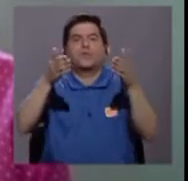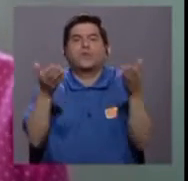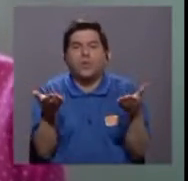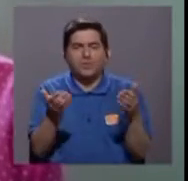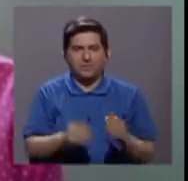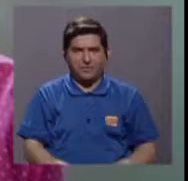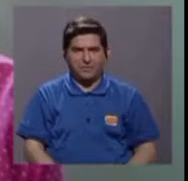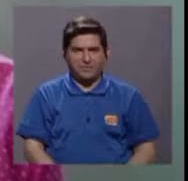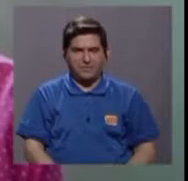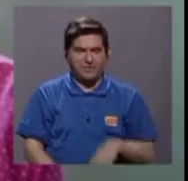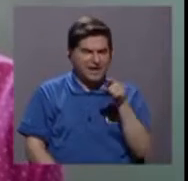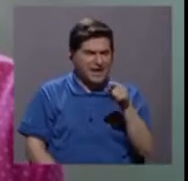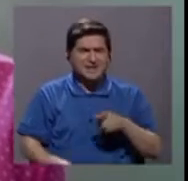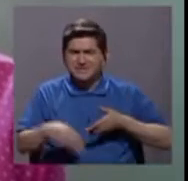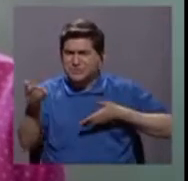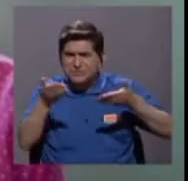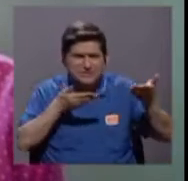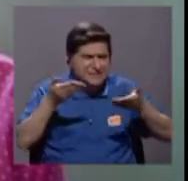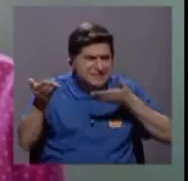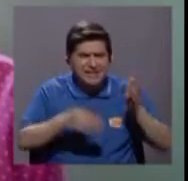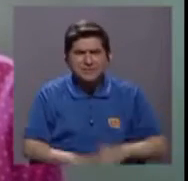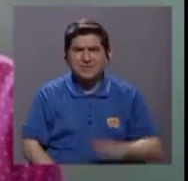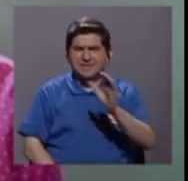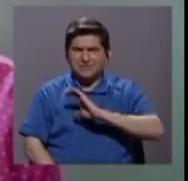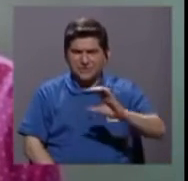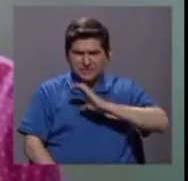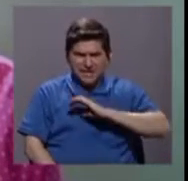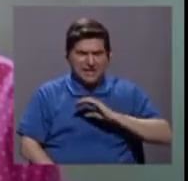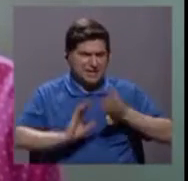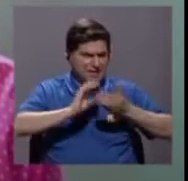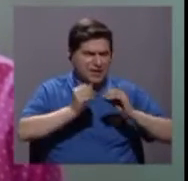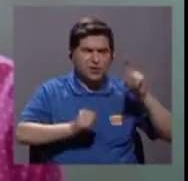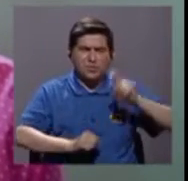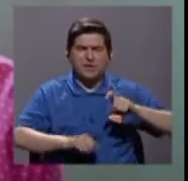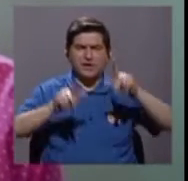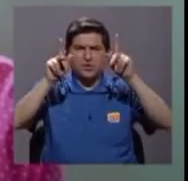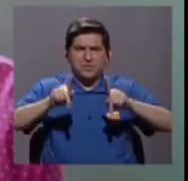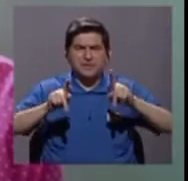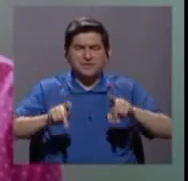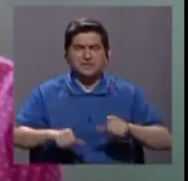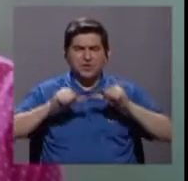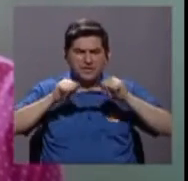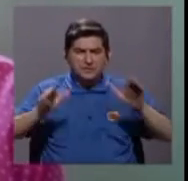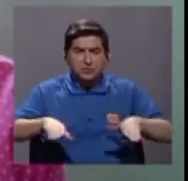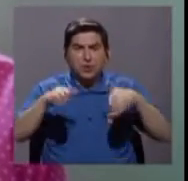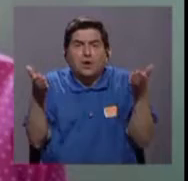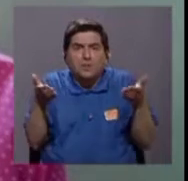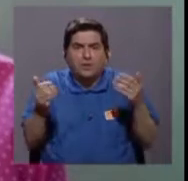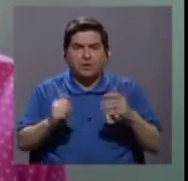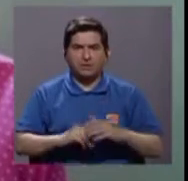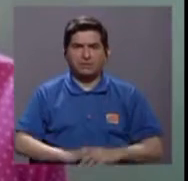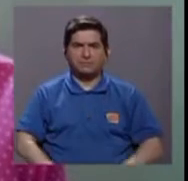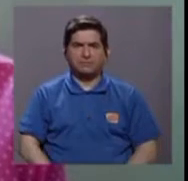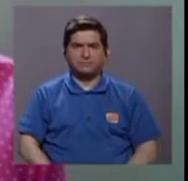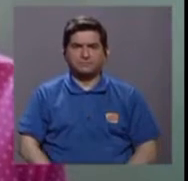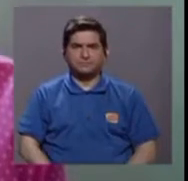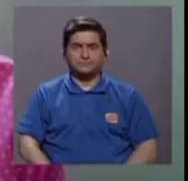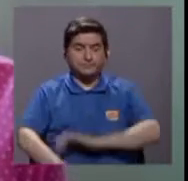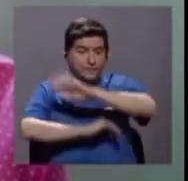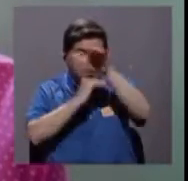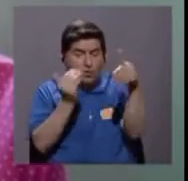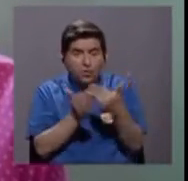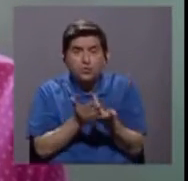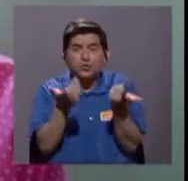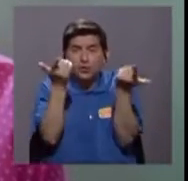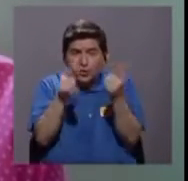continuar brindando servicios en la calidad y la cantidad que requieren los costarricenses? Entonces, con todo esto que nos